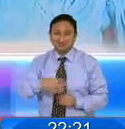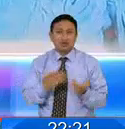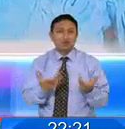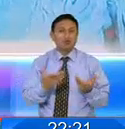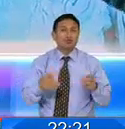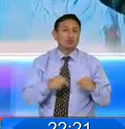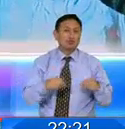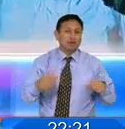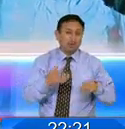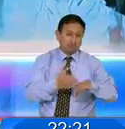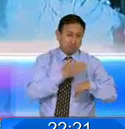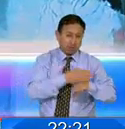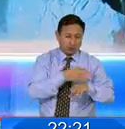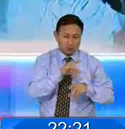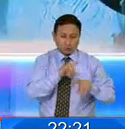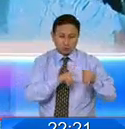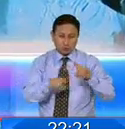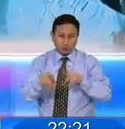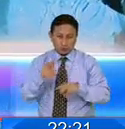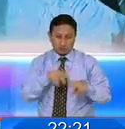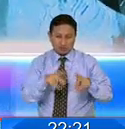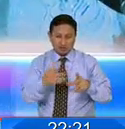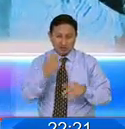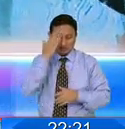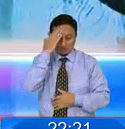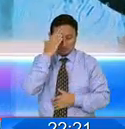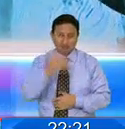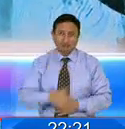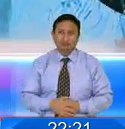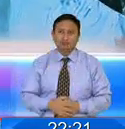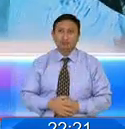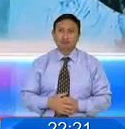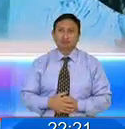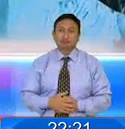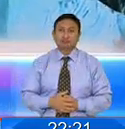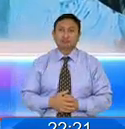la caja y qué debían comprar para entretener al propietario.